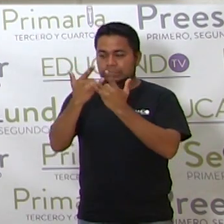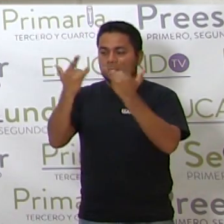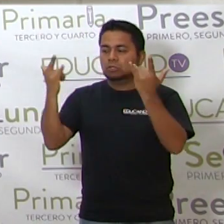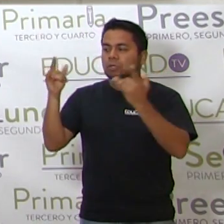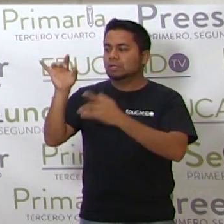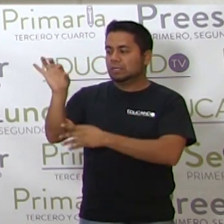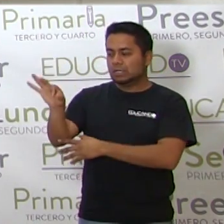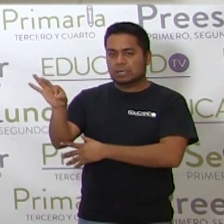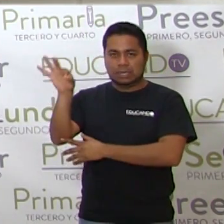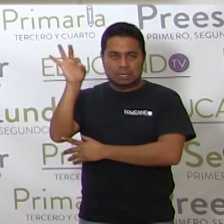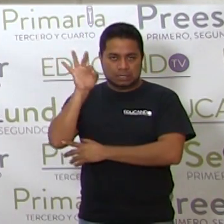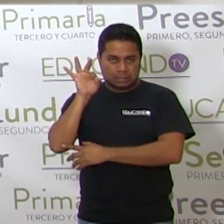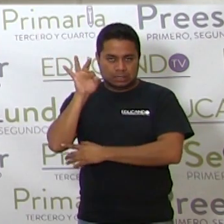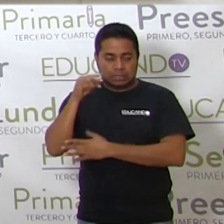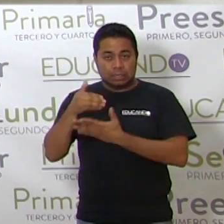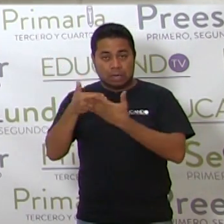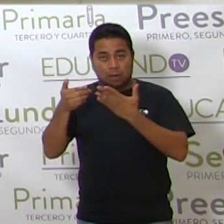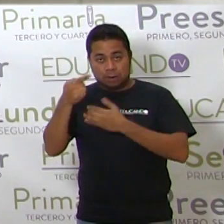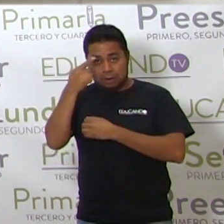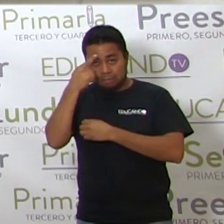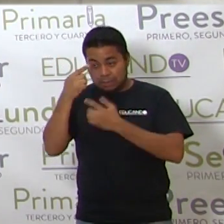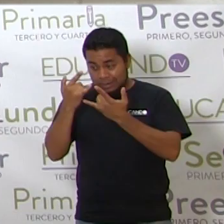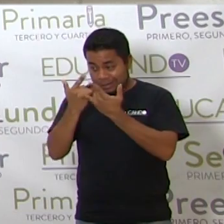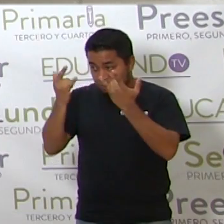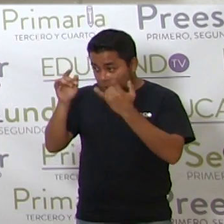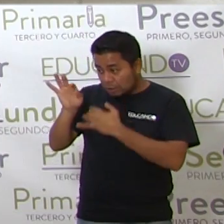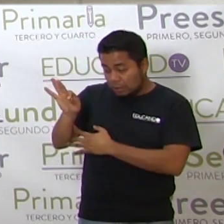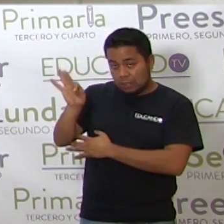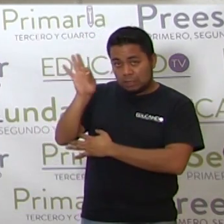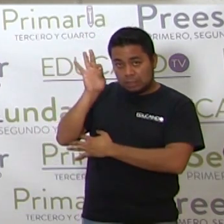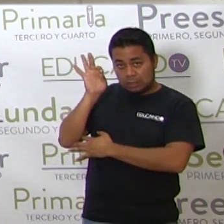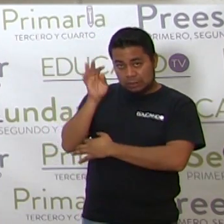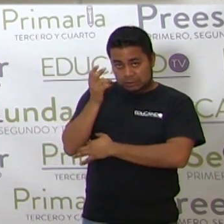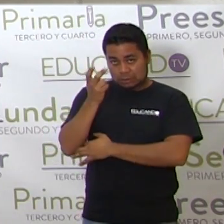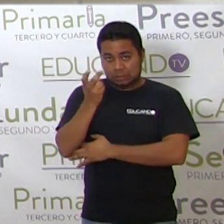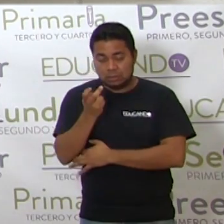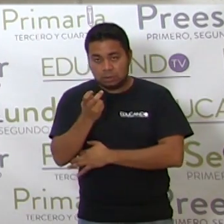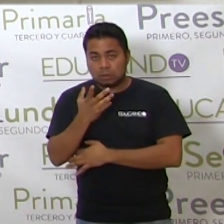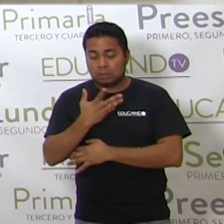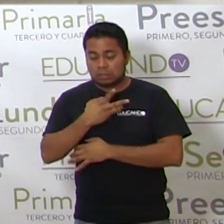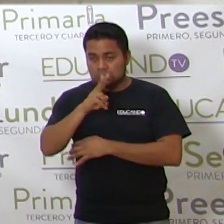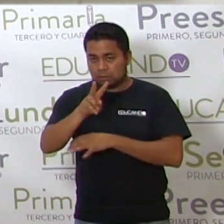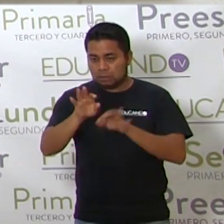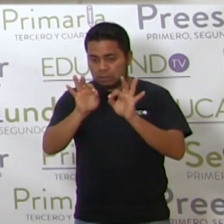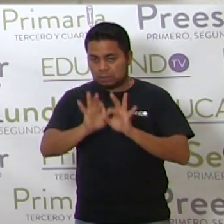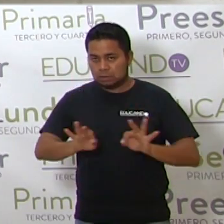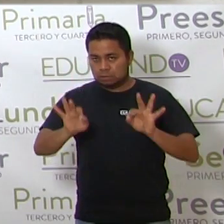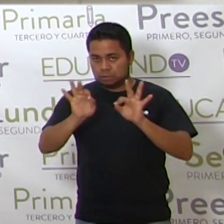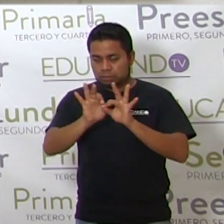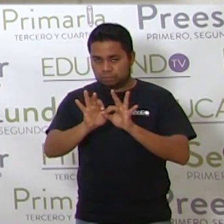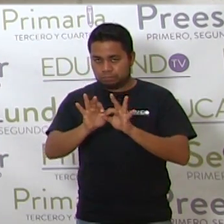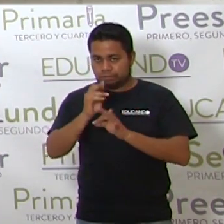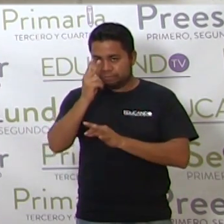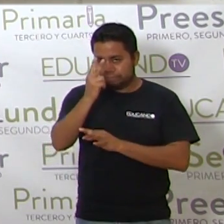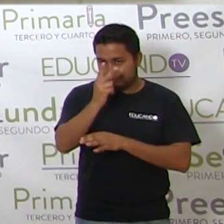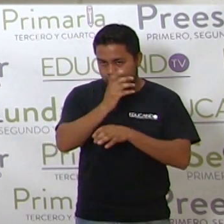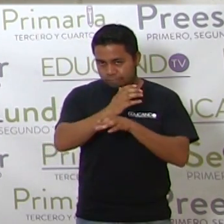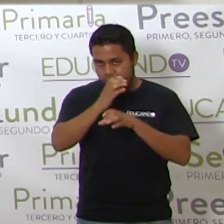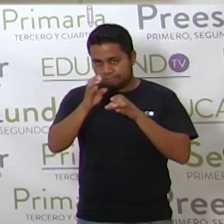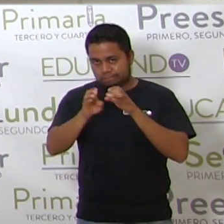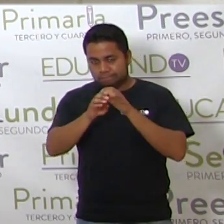en esta parte de la elección de una historia es importante definir dos cosas la primera